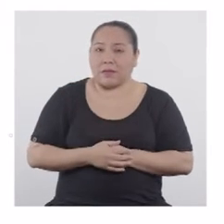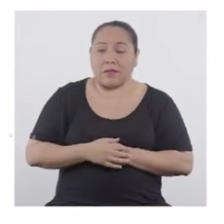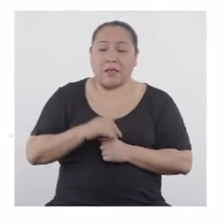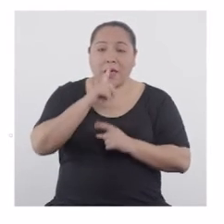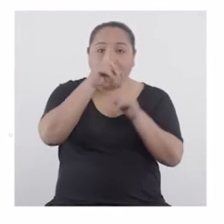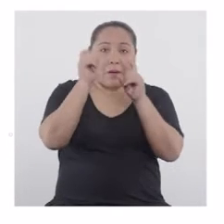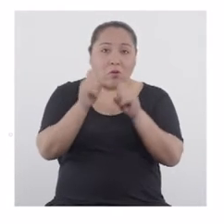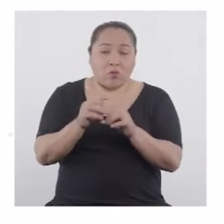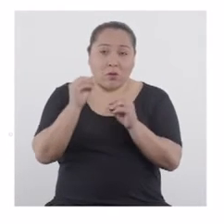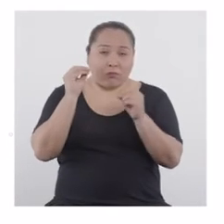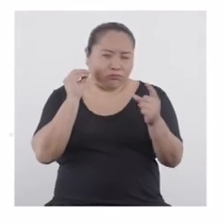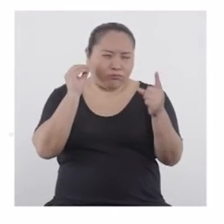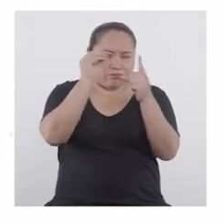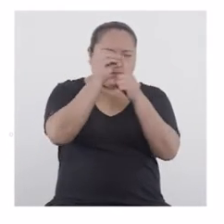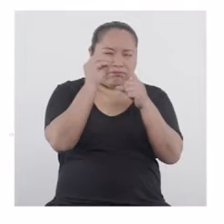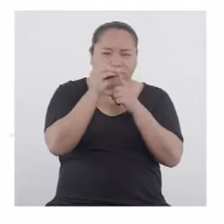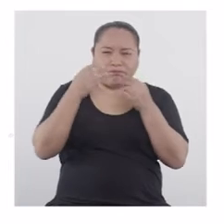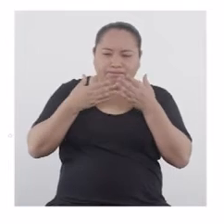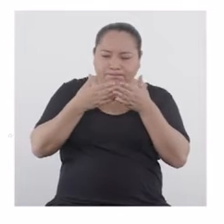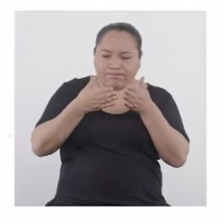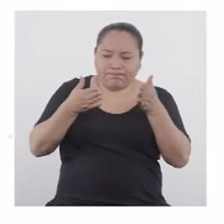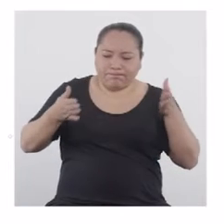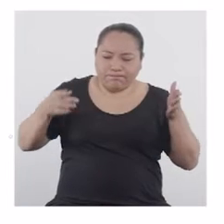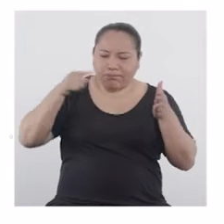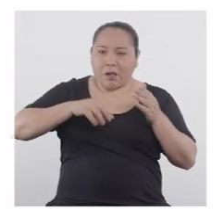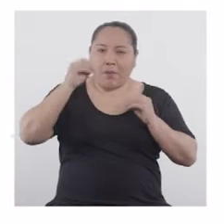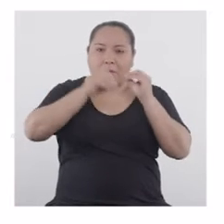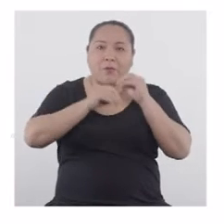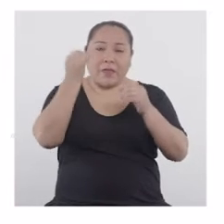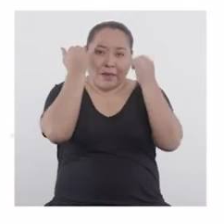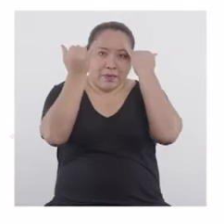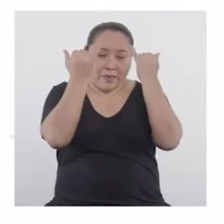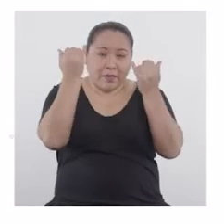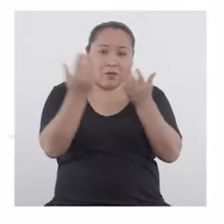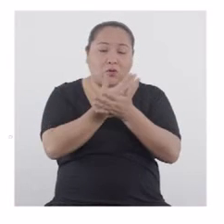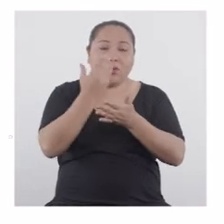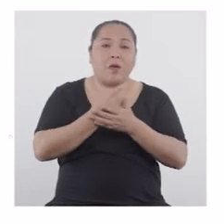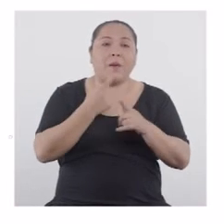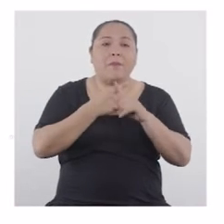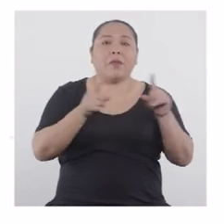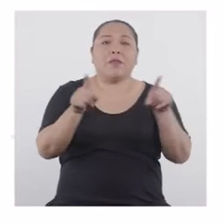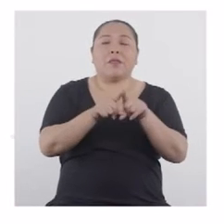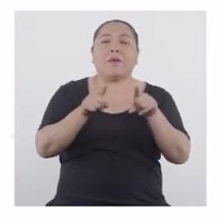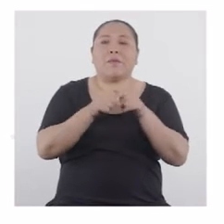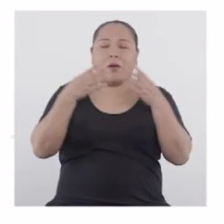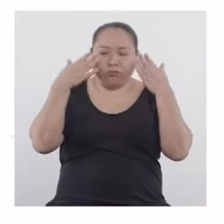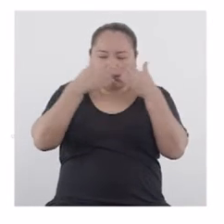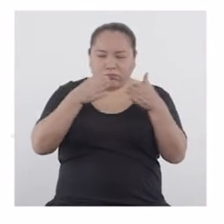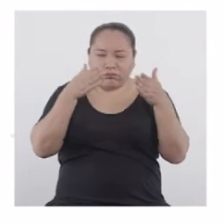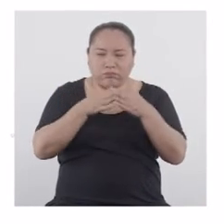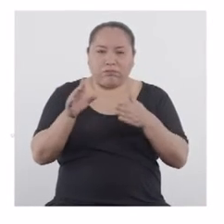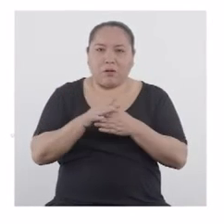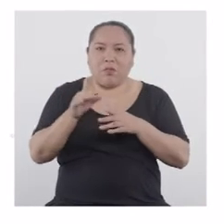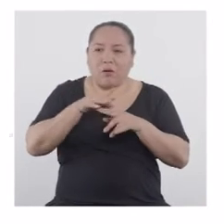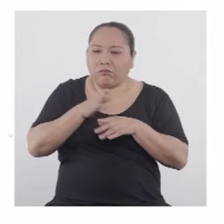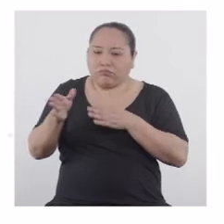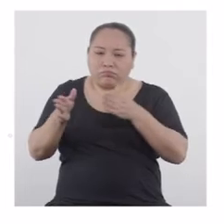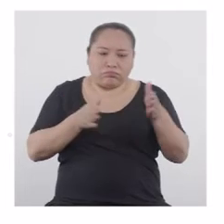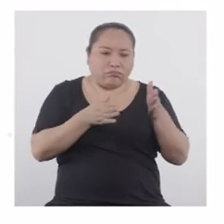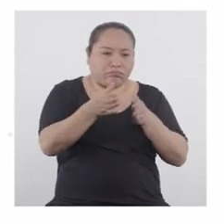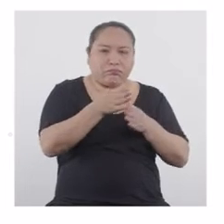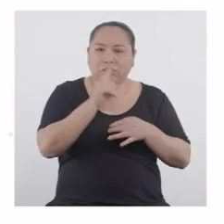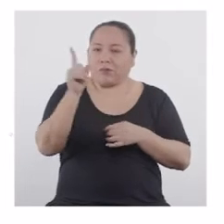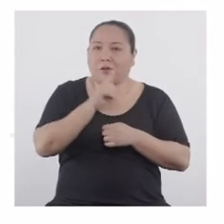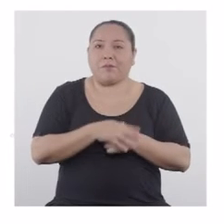La pregunta formulada en el reto ha de ser amplia para dar lugar a ideas, pero también lo suficientemente específica para no